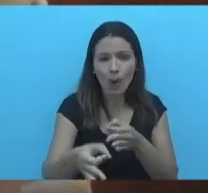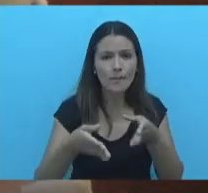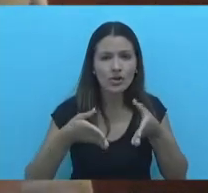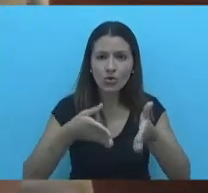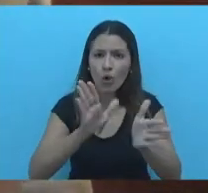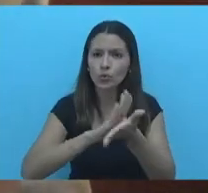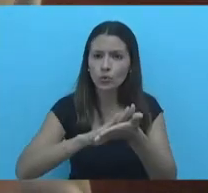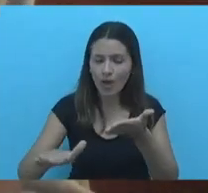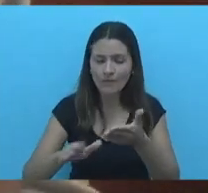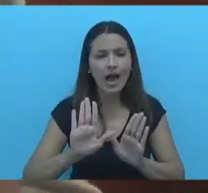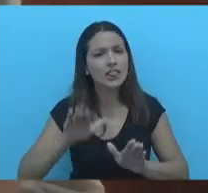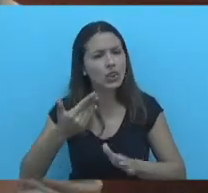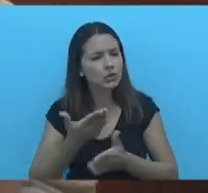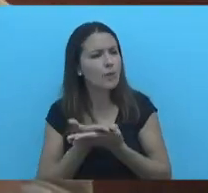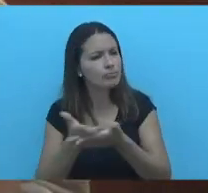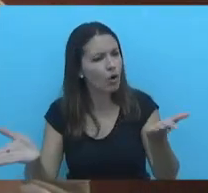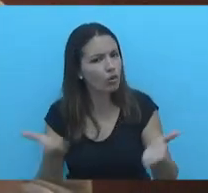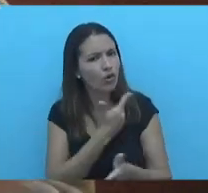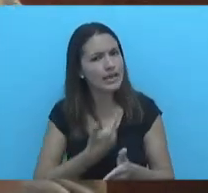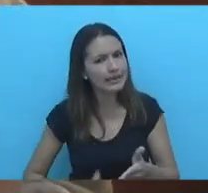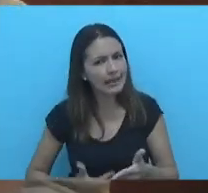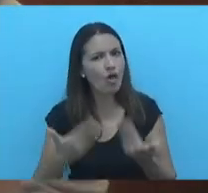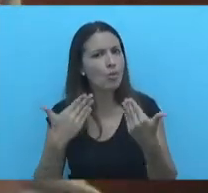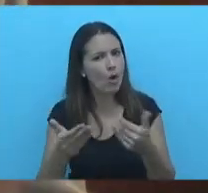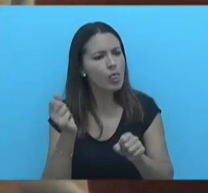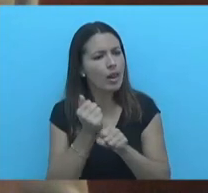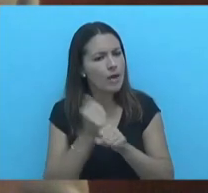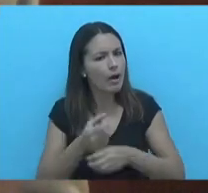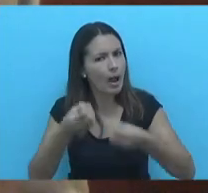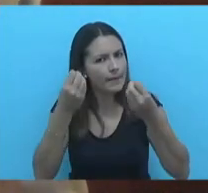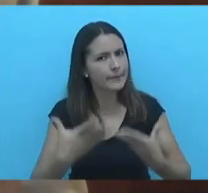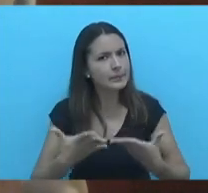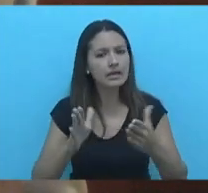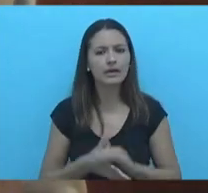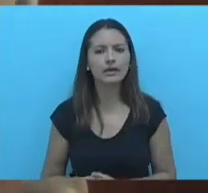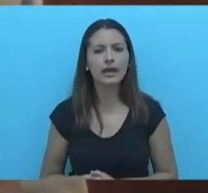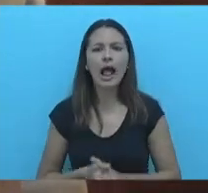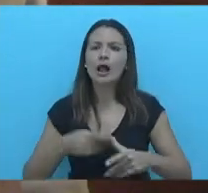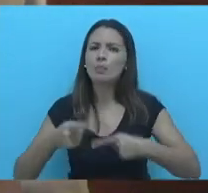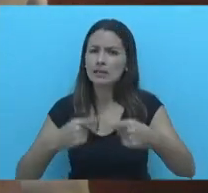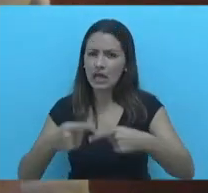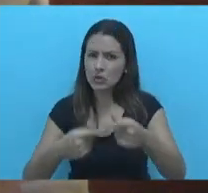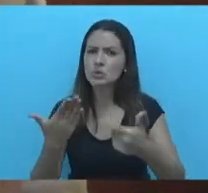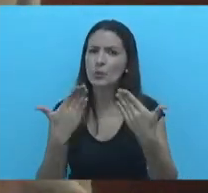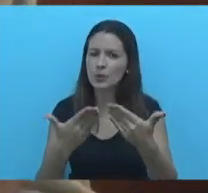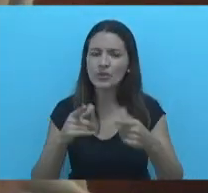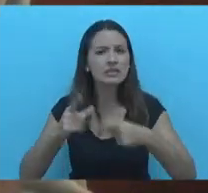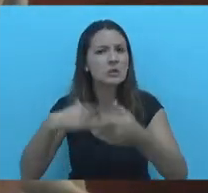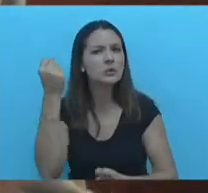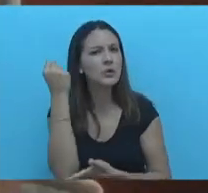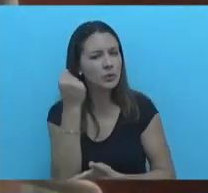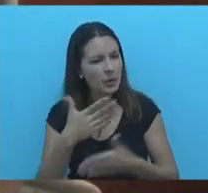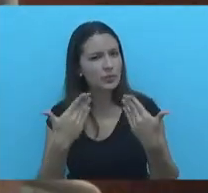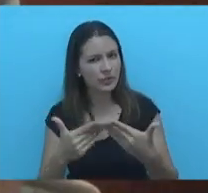Estado, conduciendo este sistema, era eficiente, permitía justamente un desarrollo económico de economías que